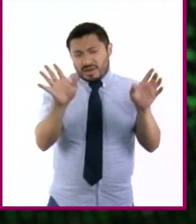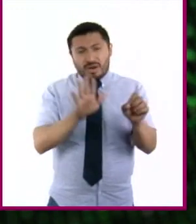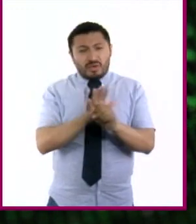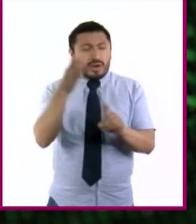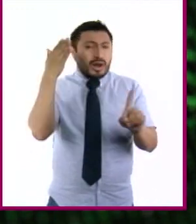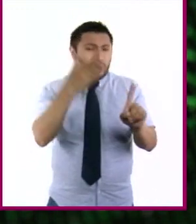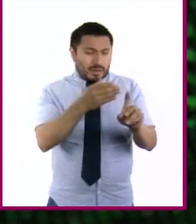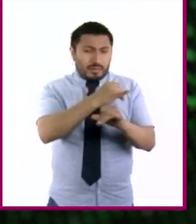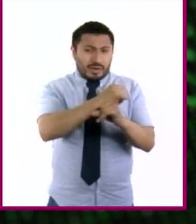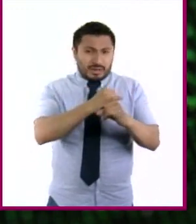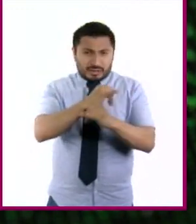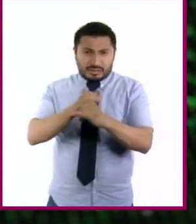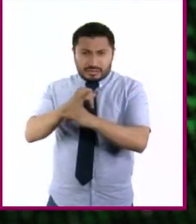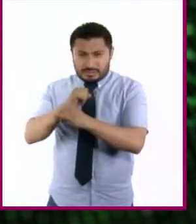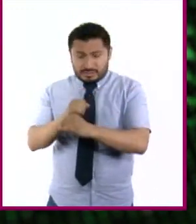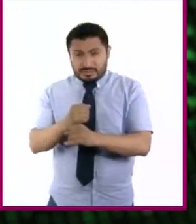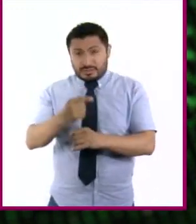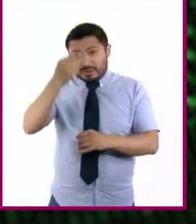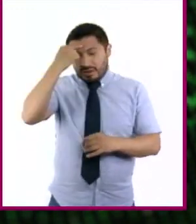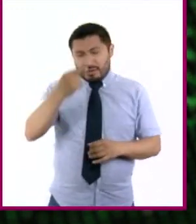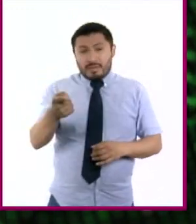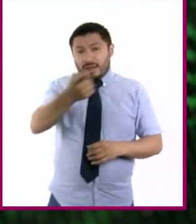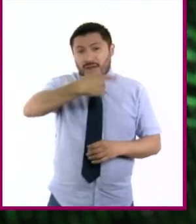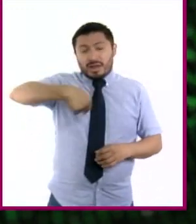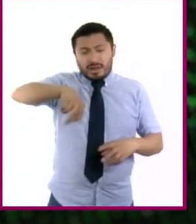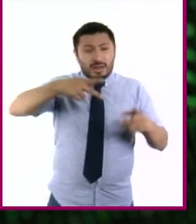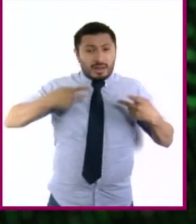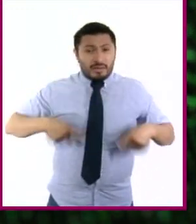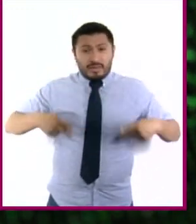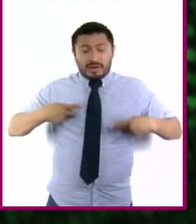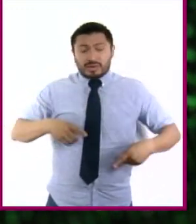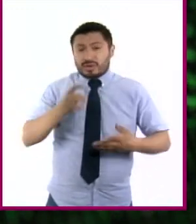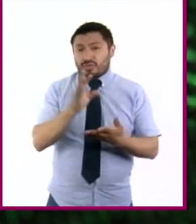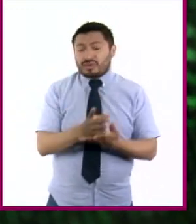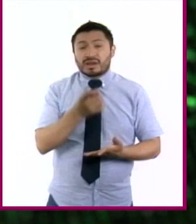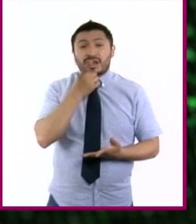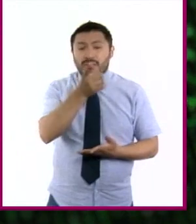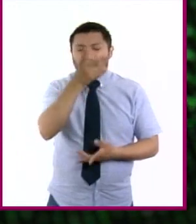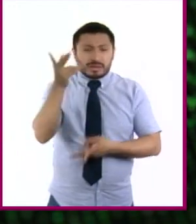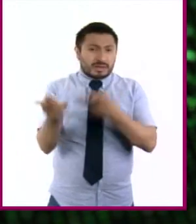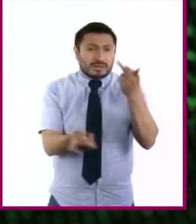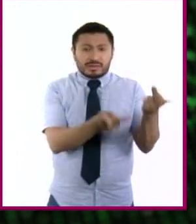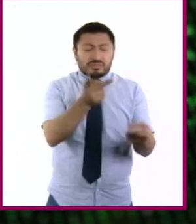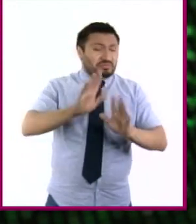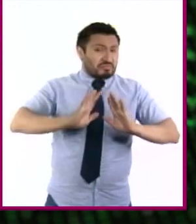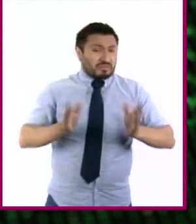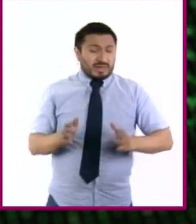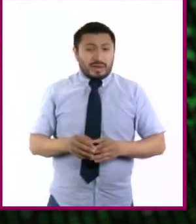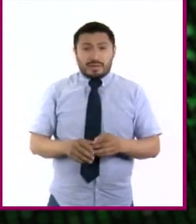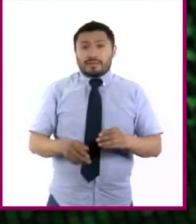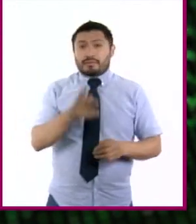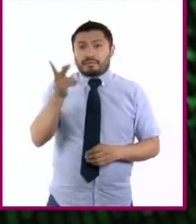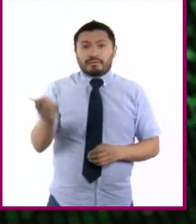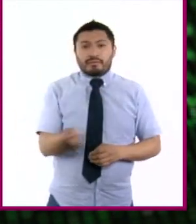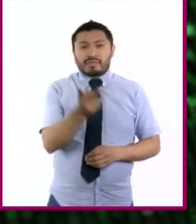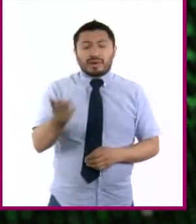de la investigación. A las personas que voy a investigar solamente les quiero compartir las preguntas. Primera pregunta.